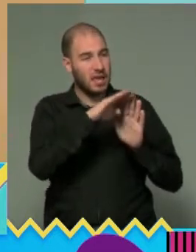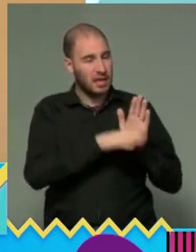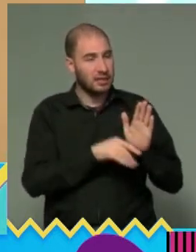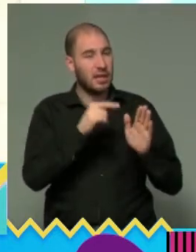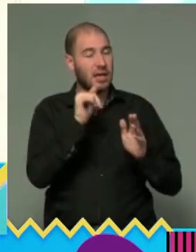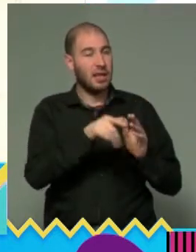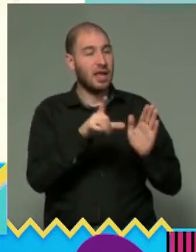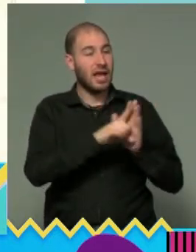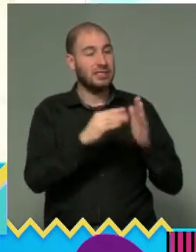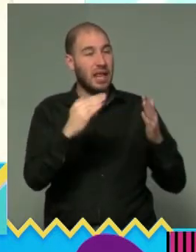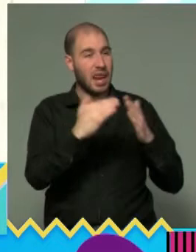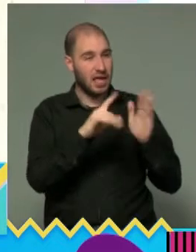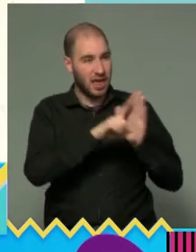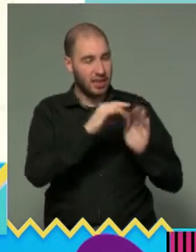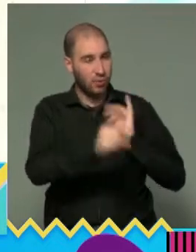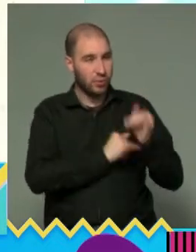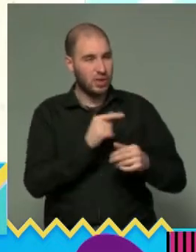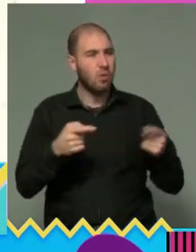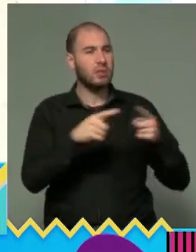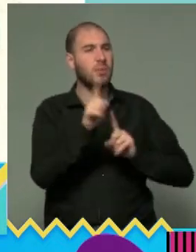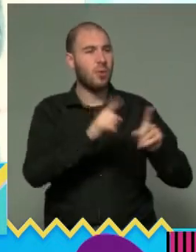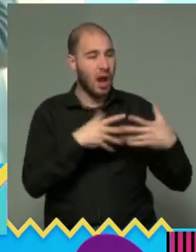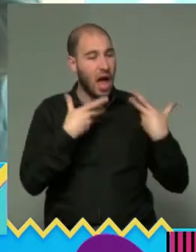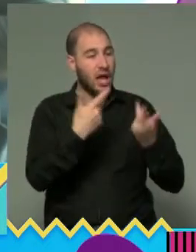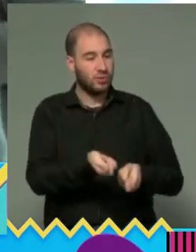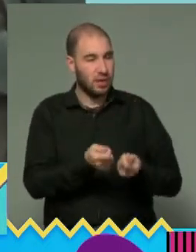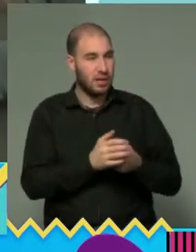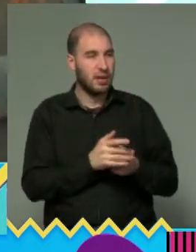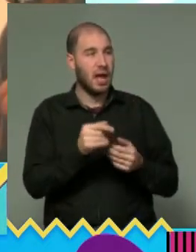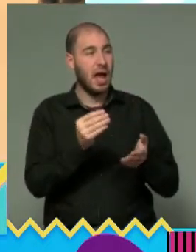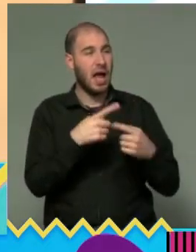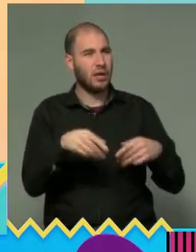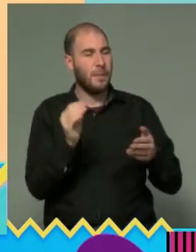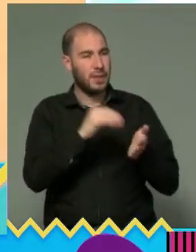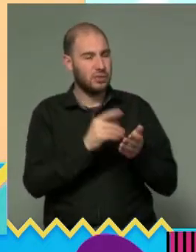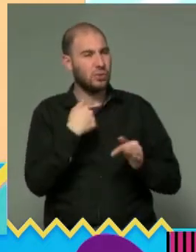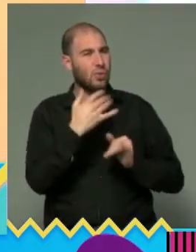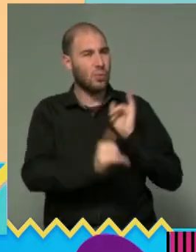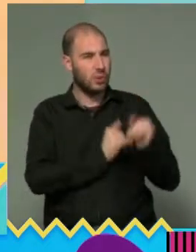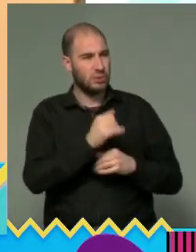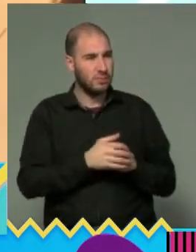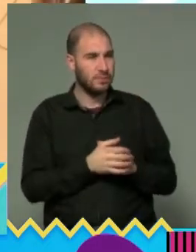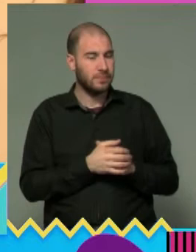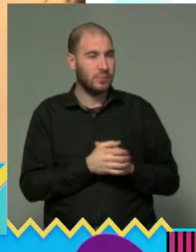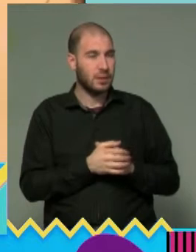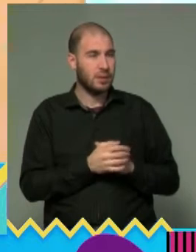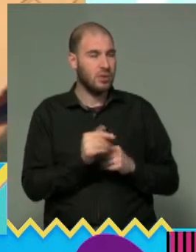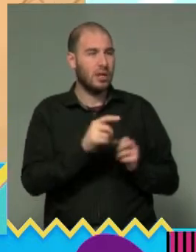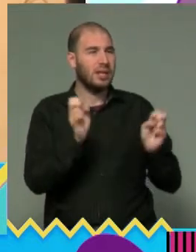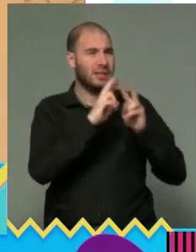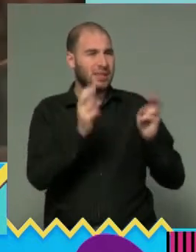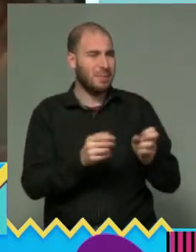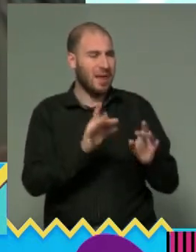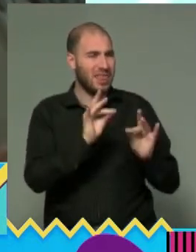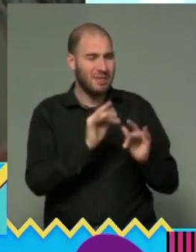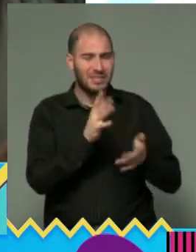planteando ahora en la legislatura, lo que apuntan es a colaborar un poco más con esto. Yo insisto mucho en que estamos frente a casos de muy